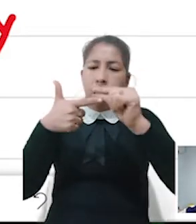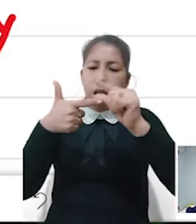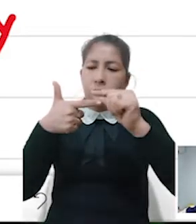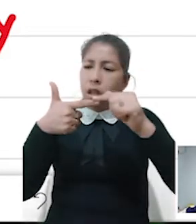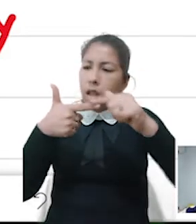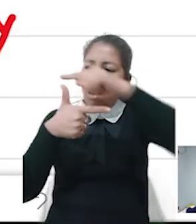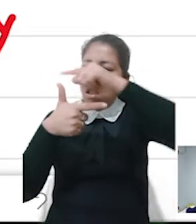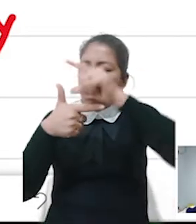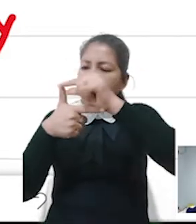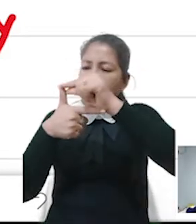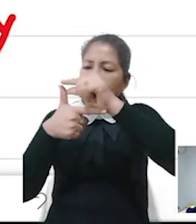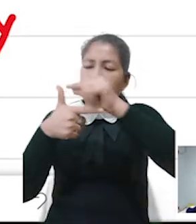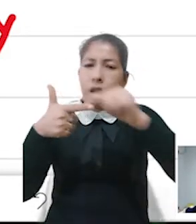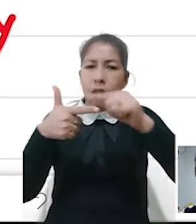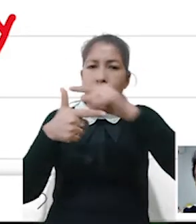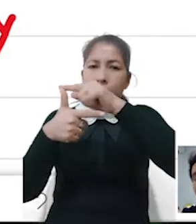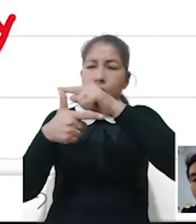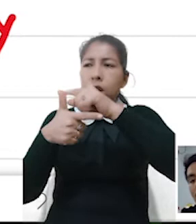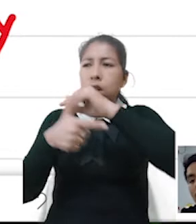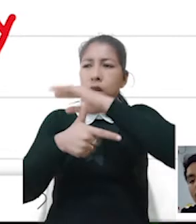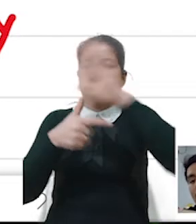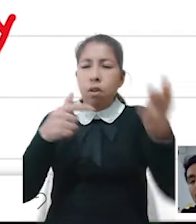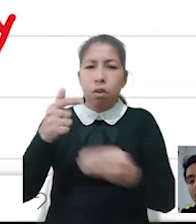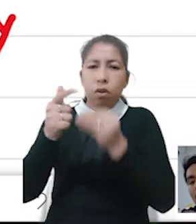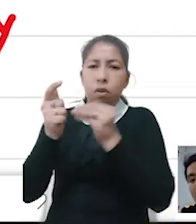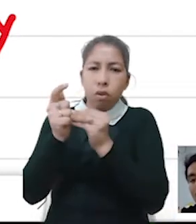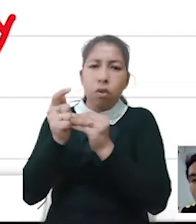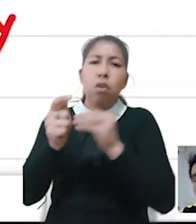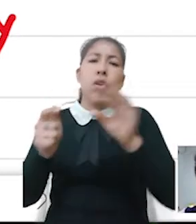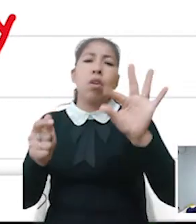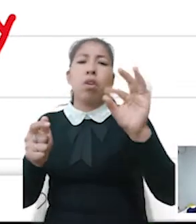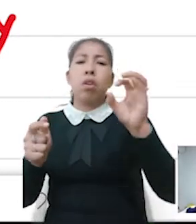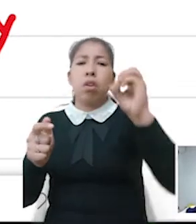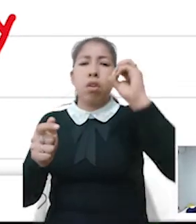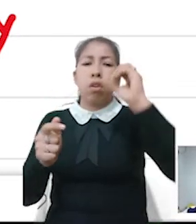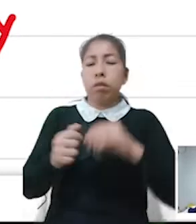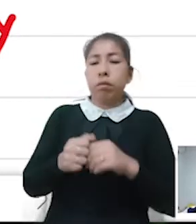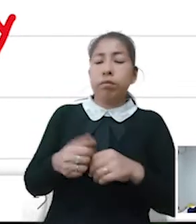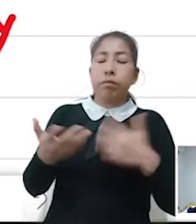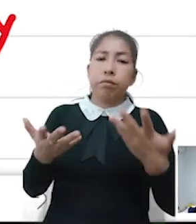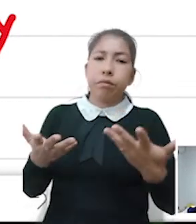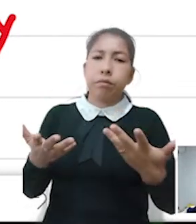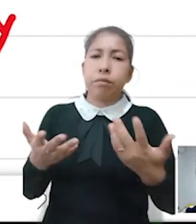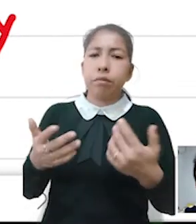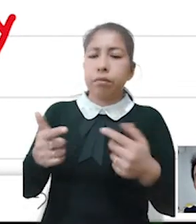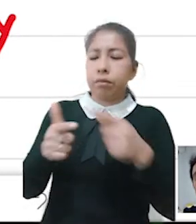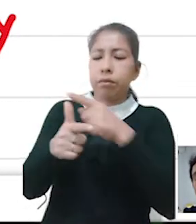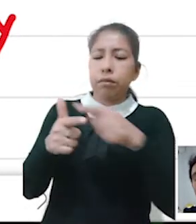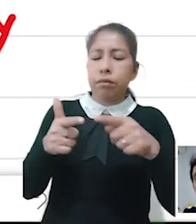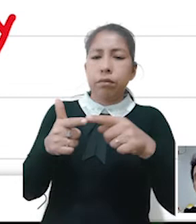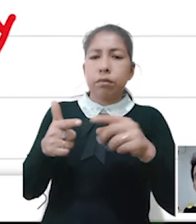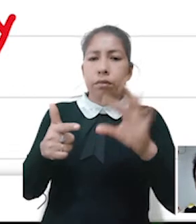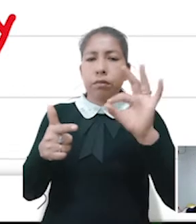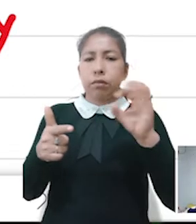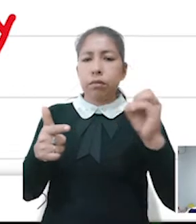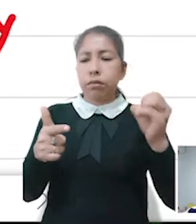en un triángulo rectángulo. Eso quiere decir que lo que le falte a 48 grados 12 minutos para llegar a 90 será la